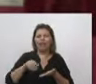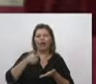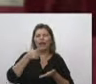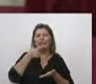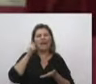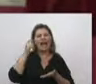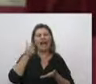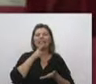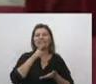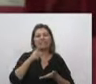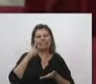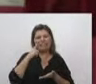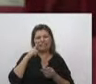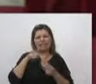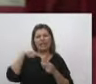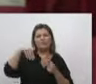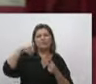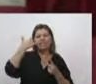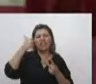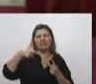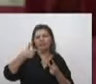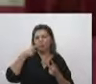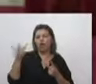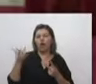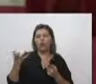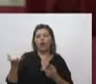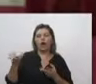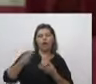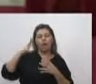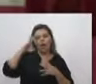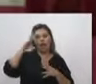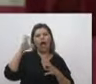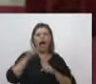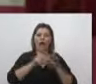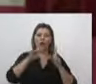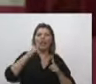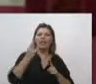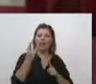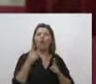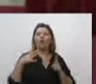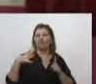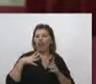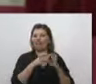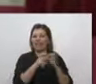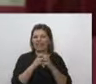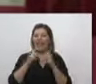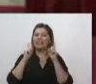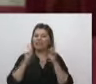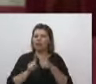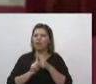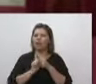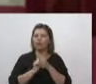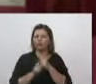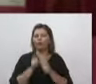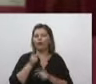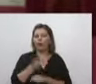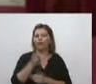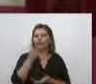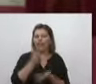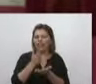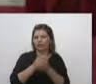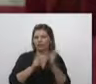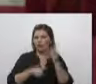tratar las órdenes del día. Vamos a decir, primer mini revés para el gobierno de Javier Milei, entendiendo que